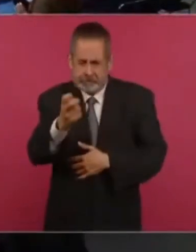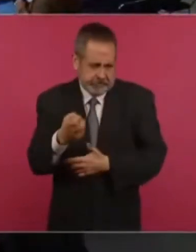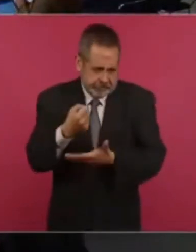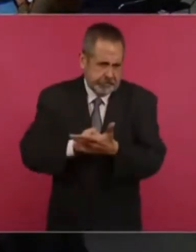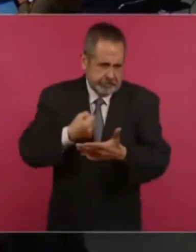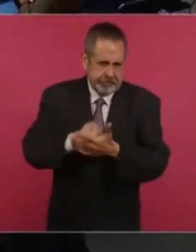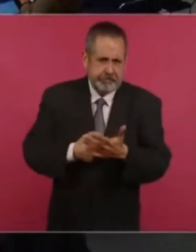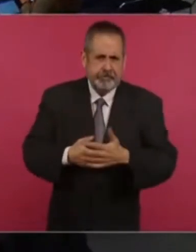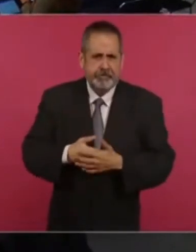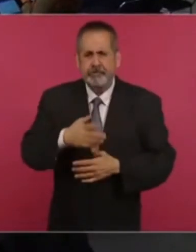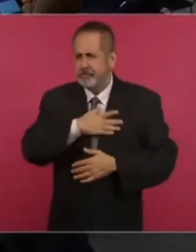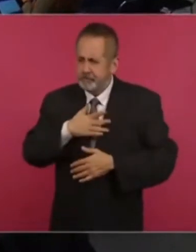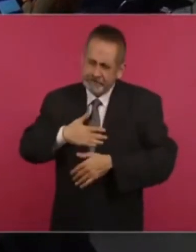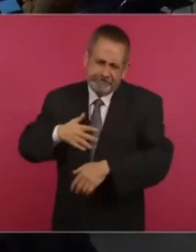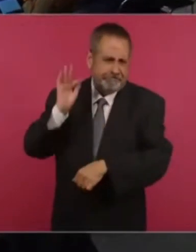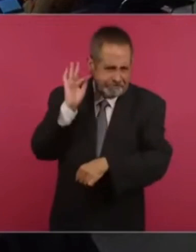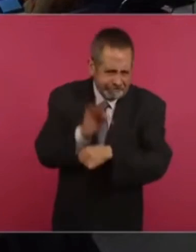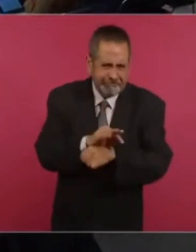Y hay que defender